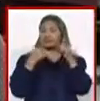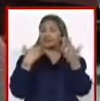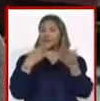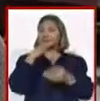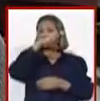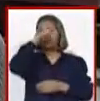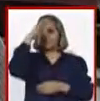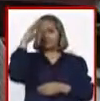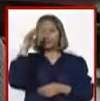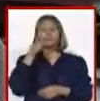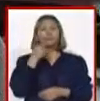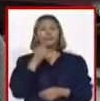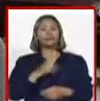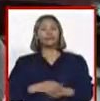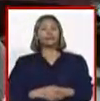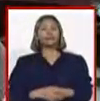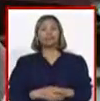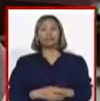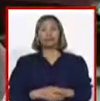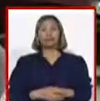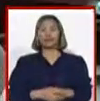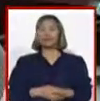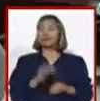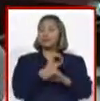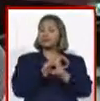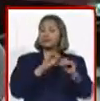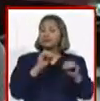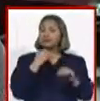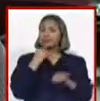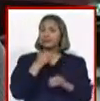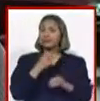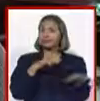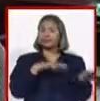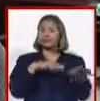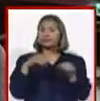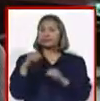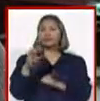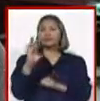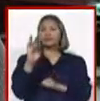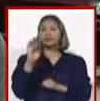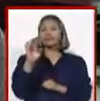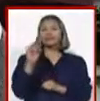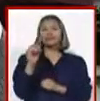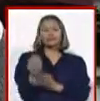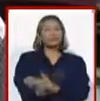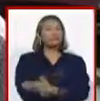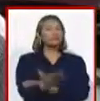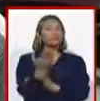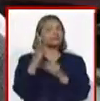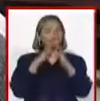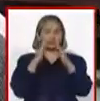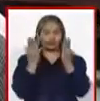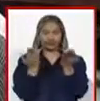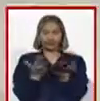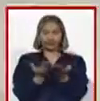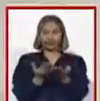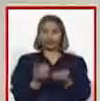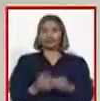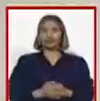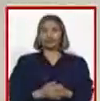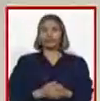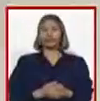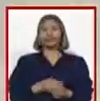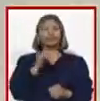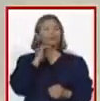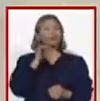que estaba borracho. En ese momento, el señor en ningún momento, si habíamos salido 7:30 de la mañana del colegio, salimos. Esto